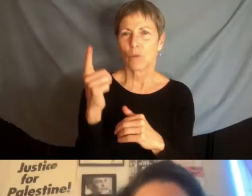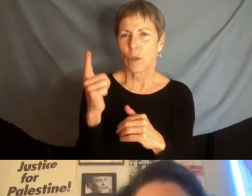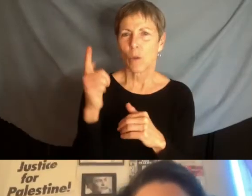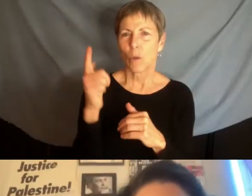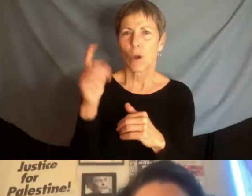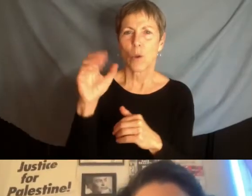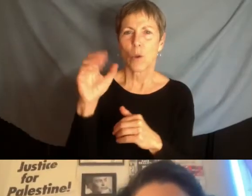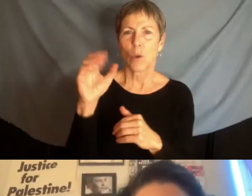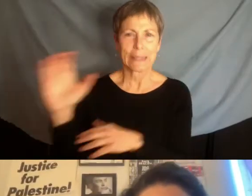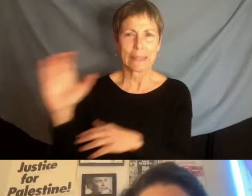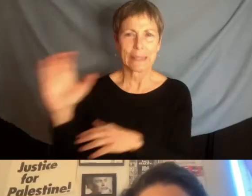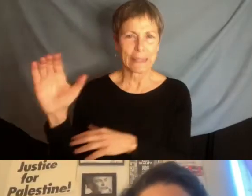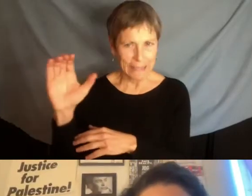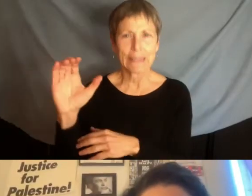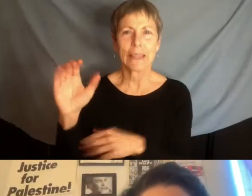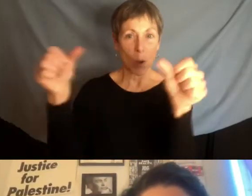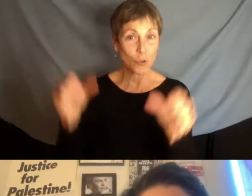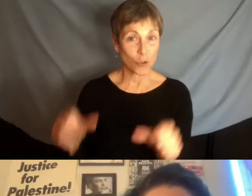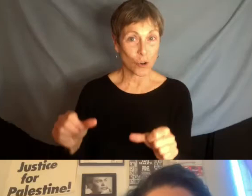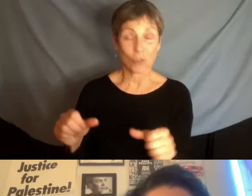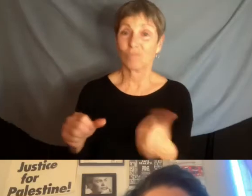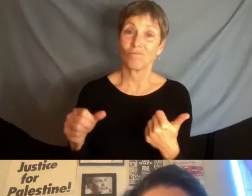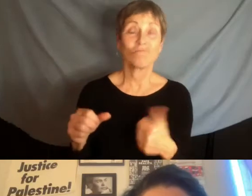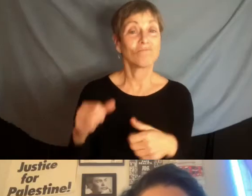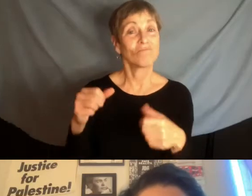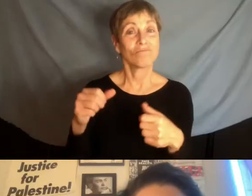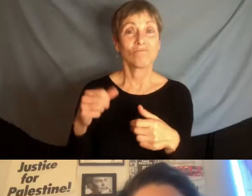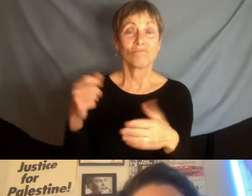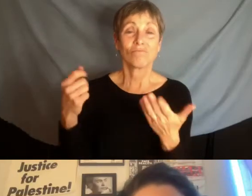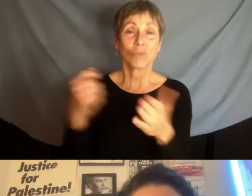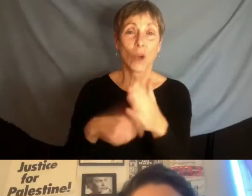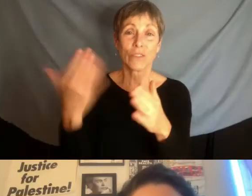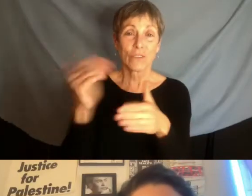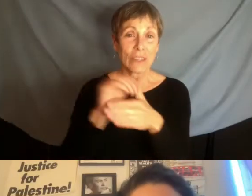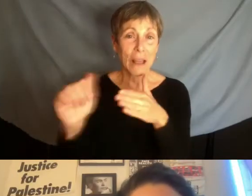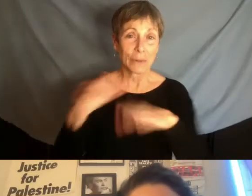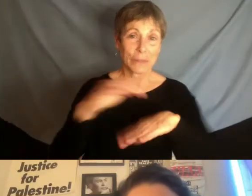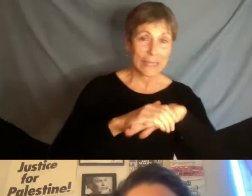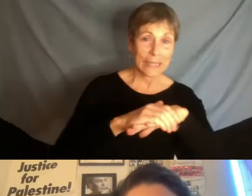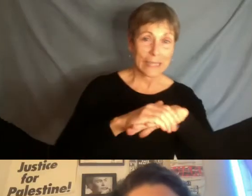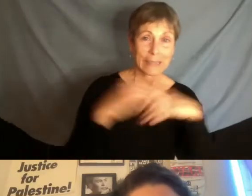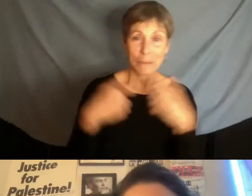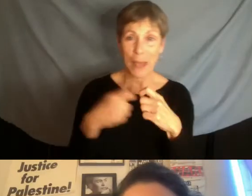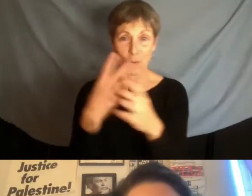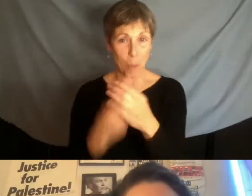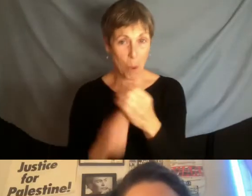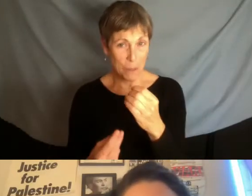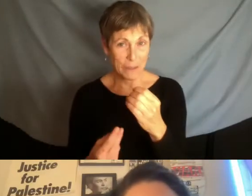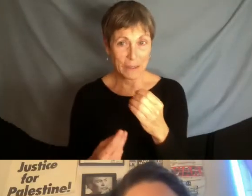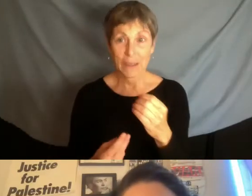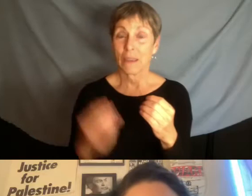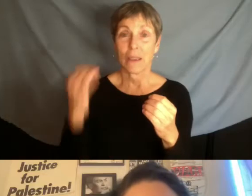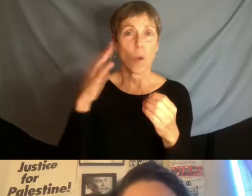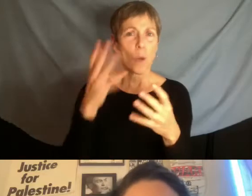un poder de lenguaje de justicia de 21 OBC, que es en español y